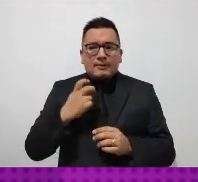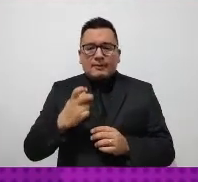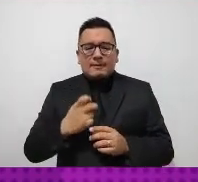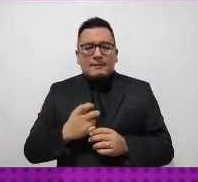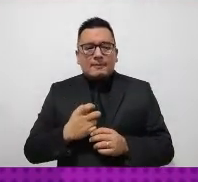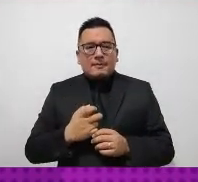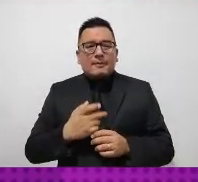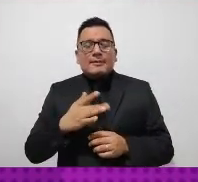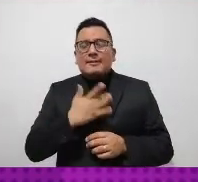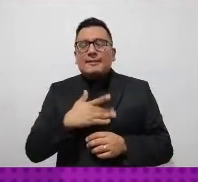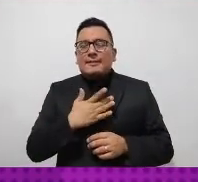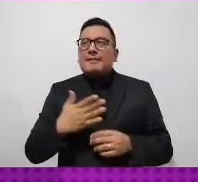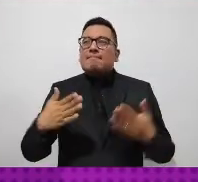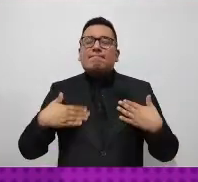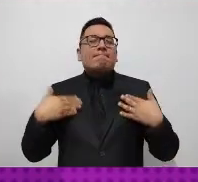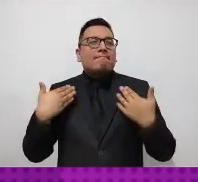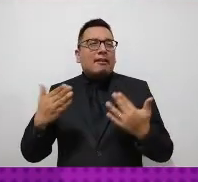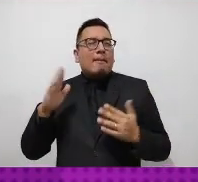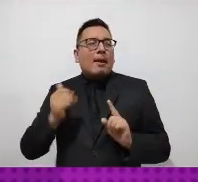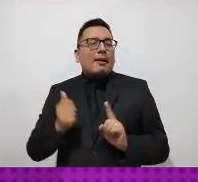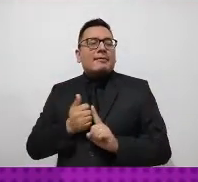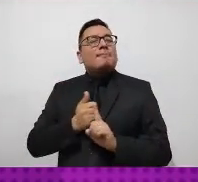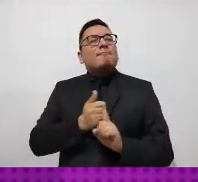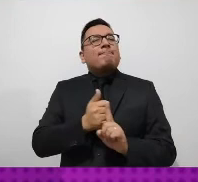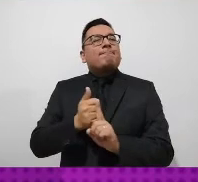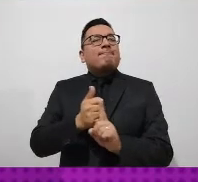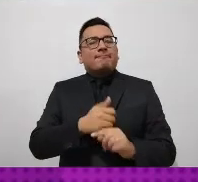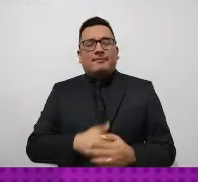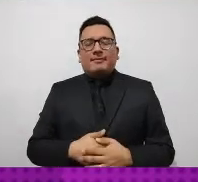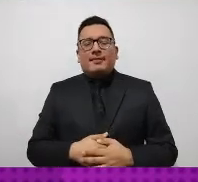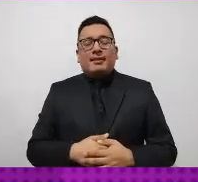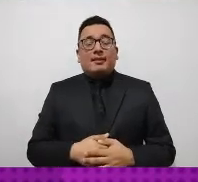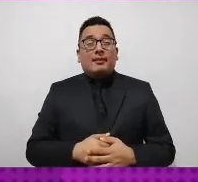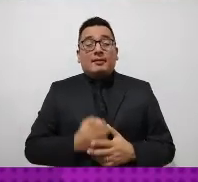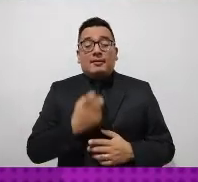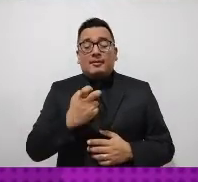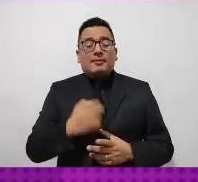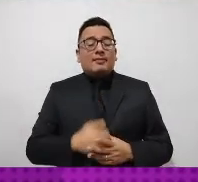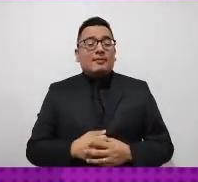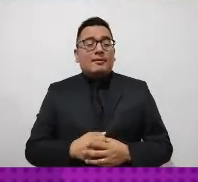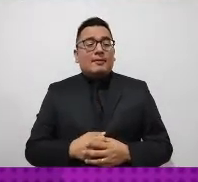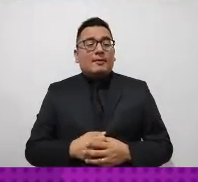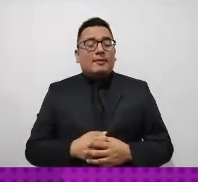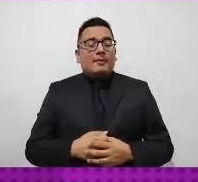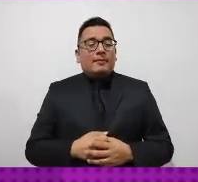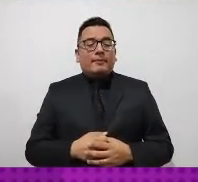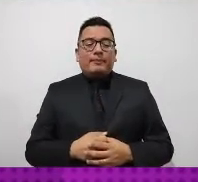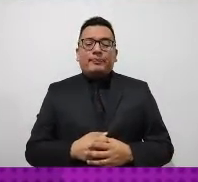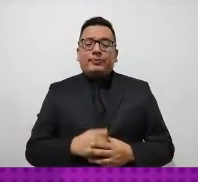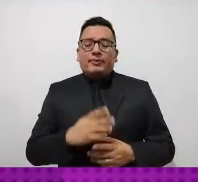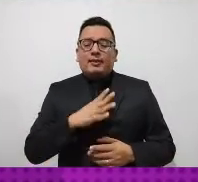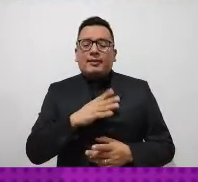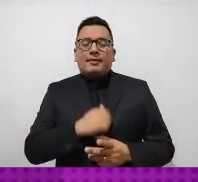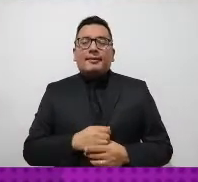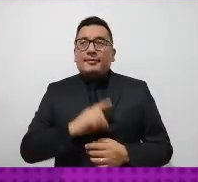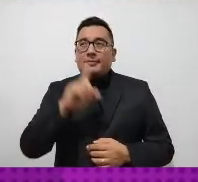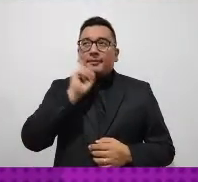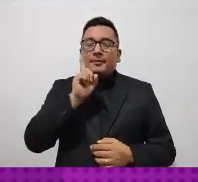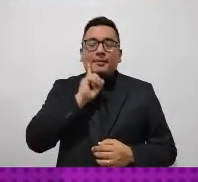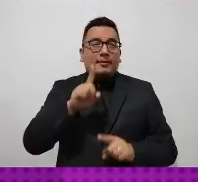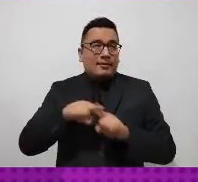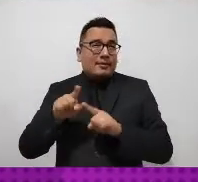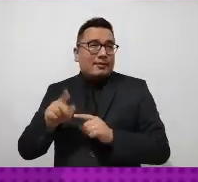sentimiento de respaldo, y eso también se lo dije yo creo que a la mayoría de los municipios, a la mayoría de las mujeres que estuvieron